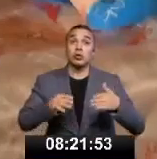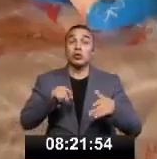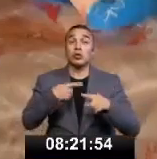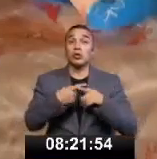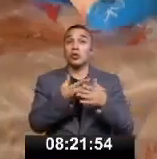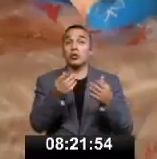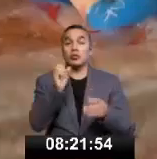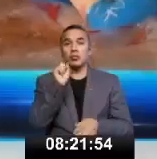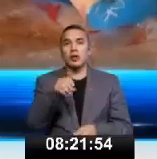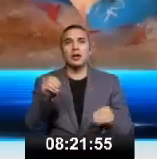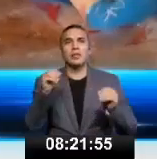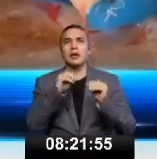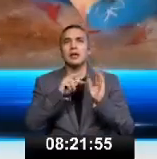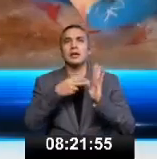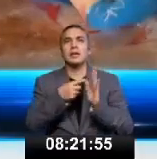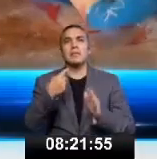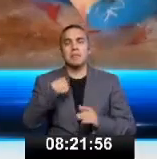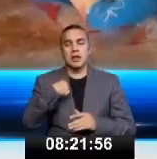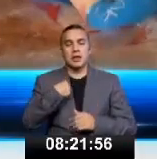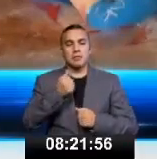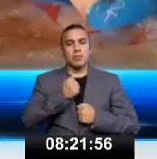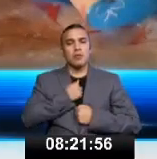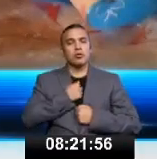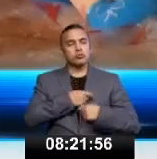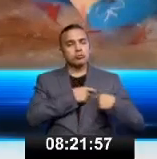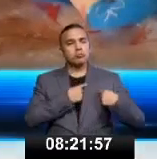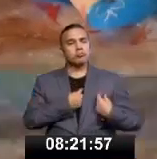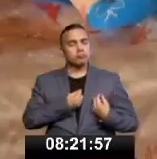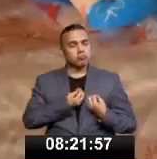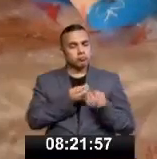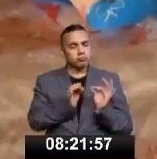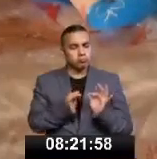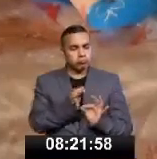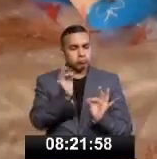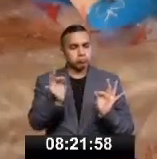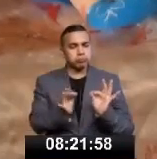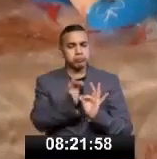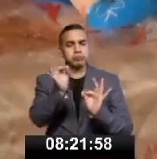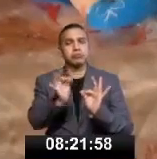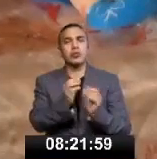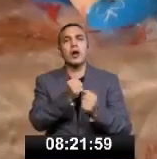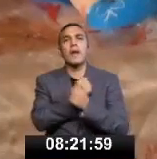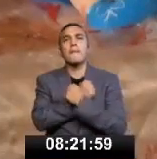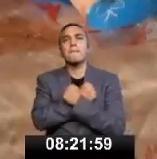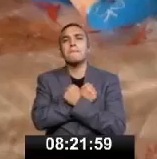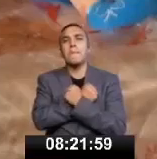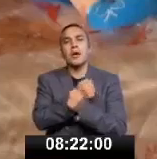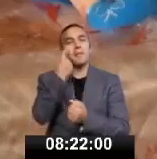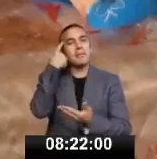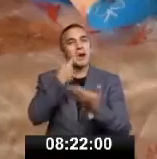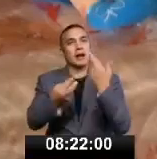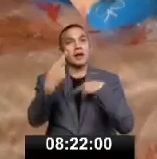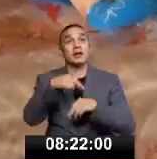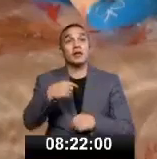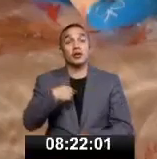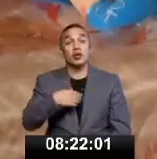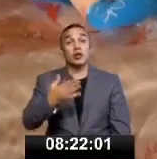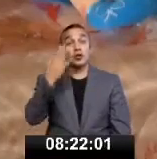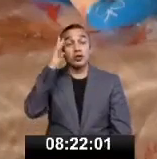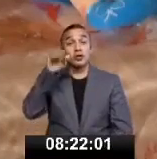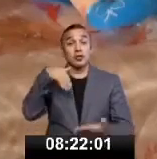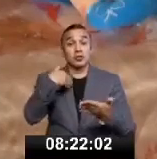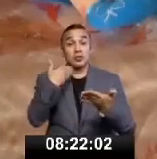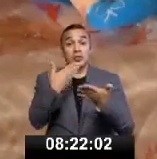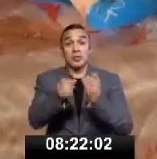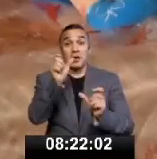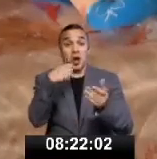cosa ponerle algo de mí. Especialmente con mucho amor las hago, ¿ya? Que yo sé que donde van ahí